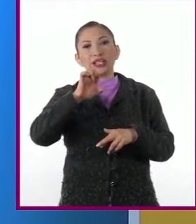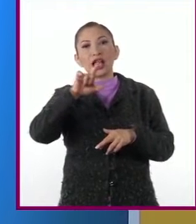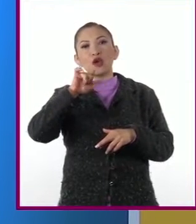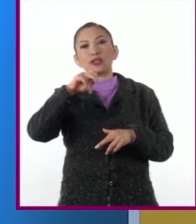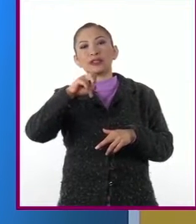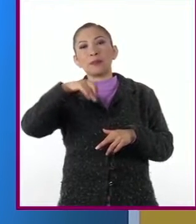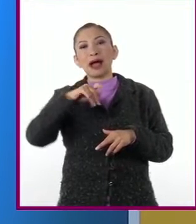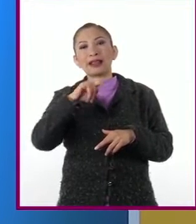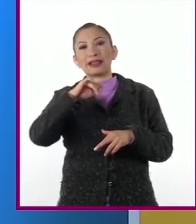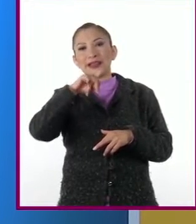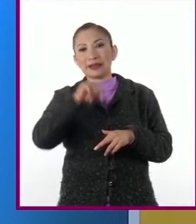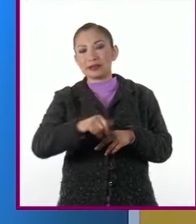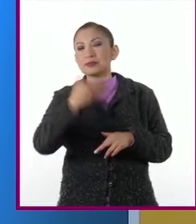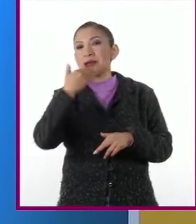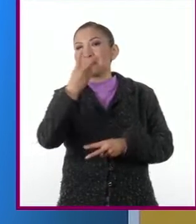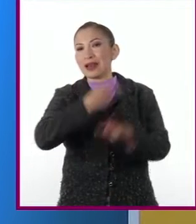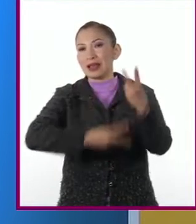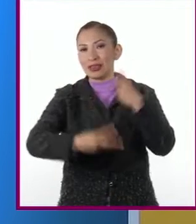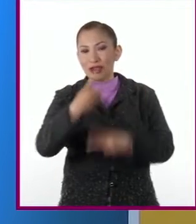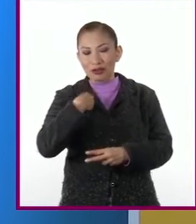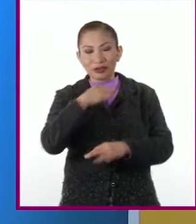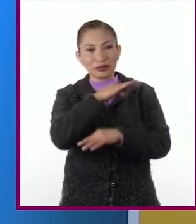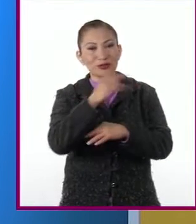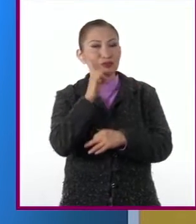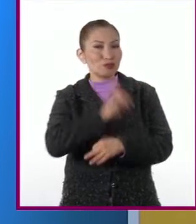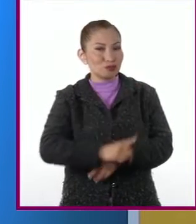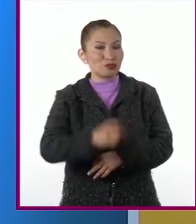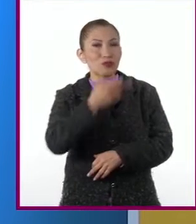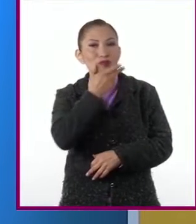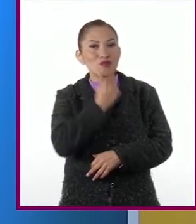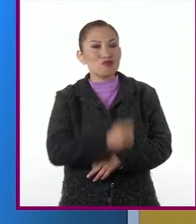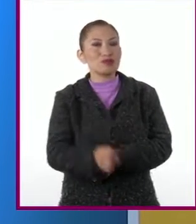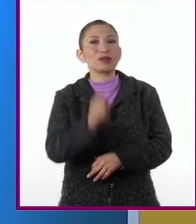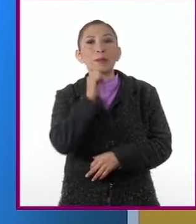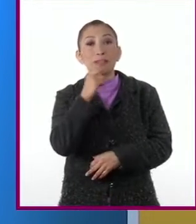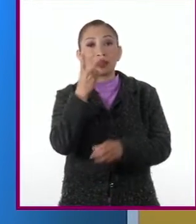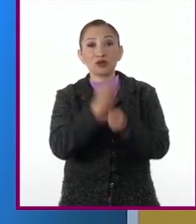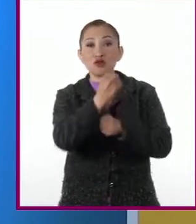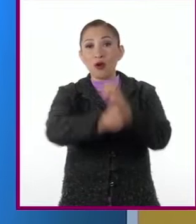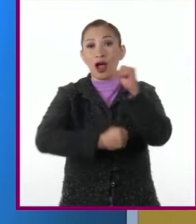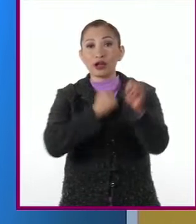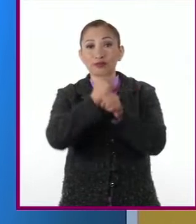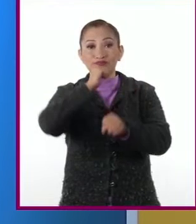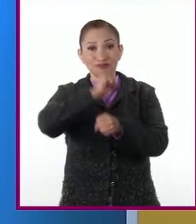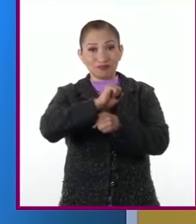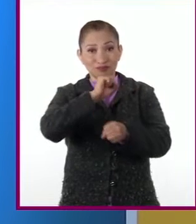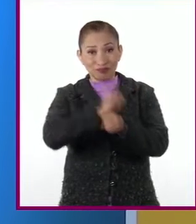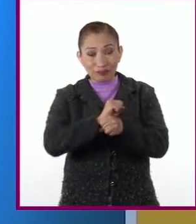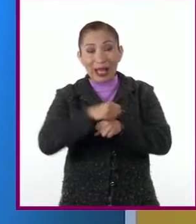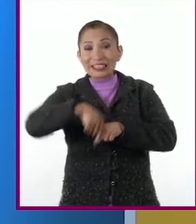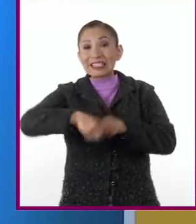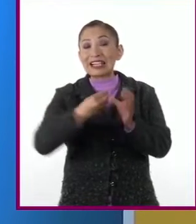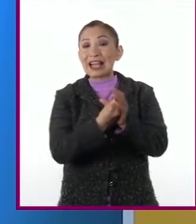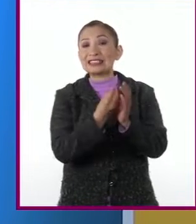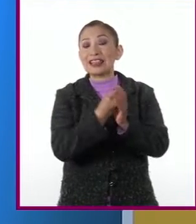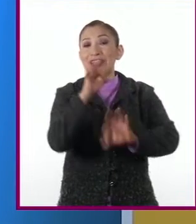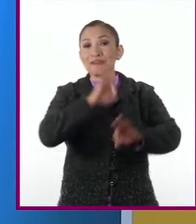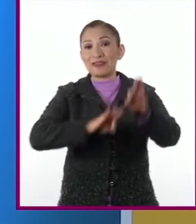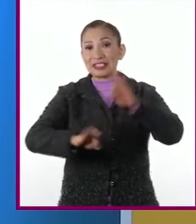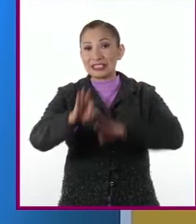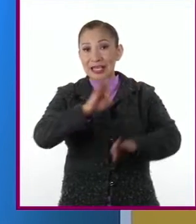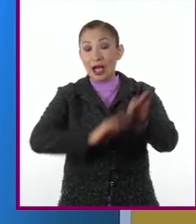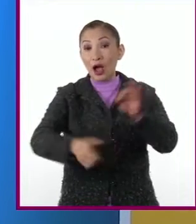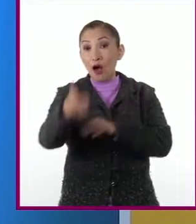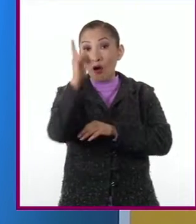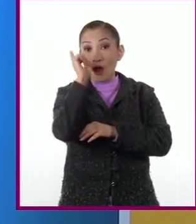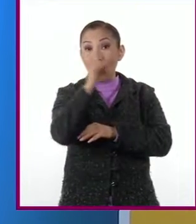Ramírez Martínez. Sean bienvenidos y bienvenidas estudiantes de segundo grado de secundaria a la clase de física,